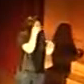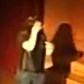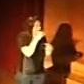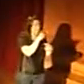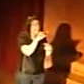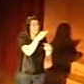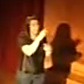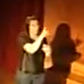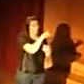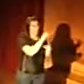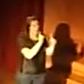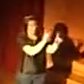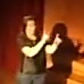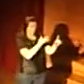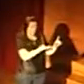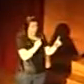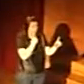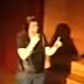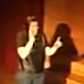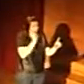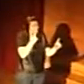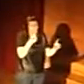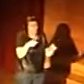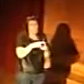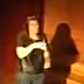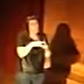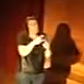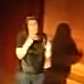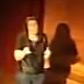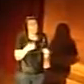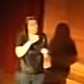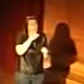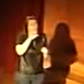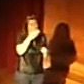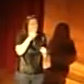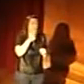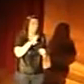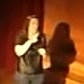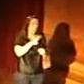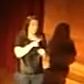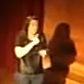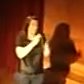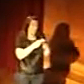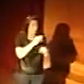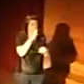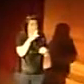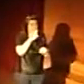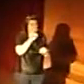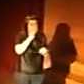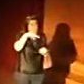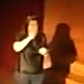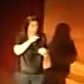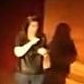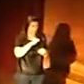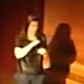como saben este puente es el puente de Isabel segunda el puente de Triana llamado de Triana pero en realidad es puente hecho en conmemoración de la